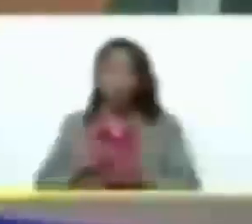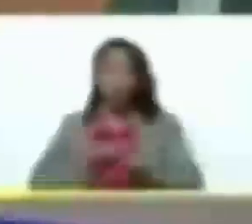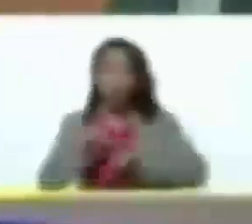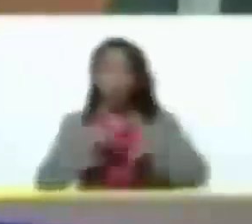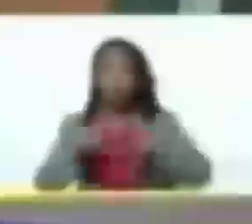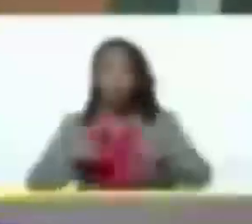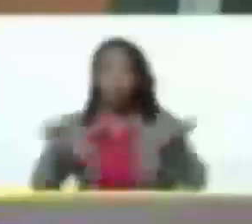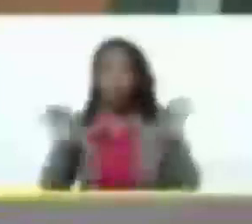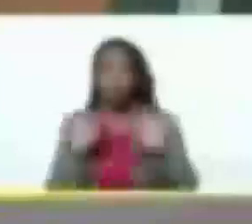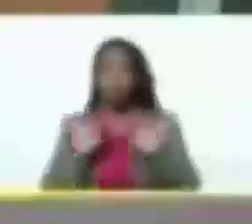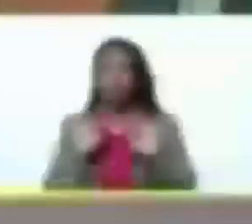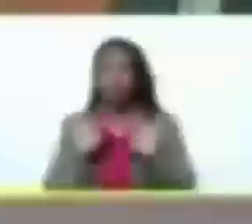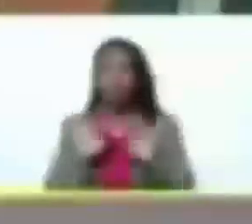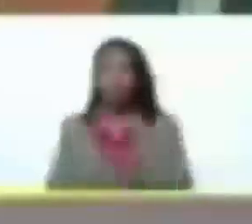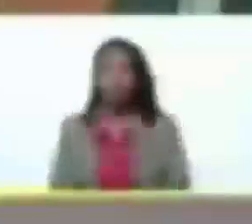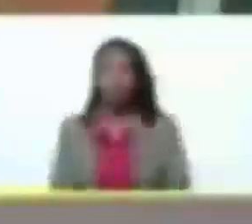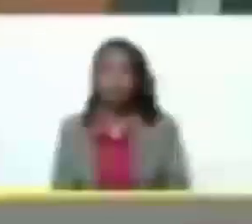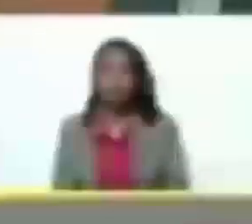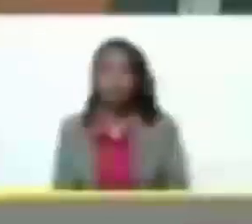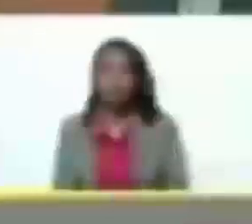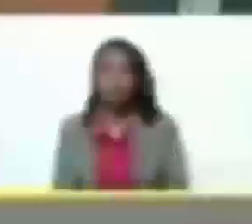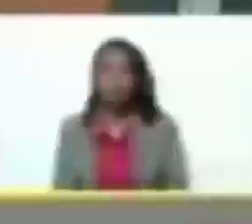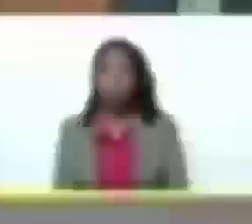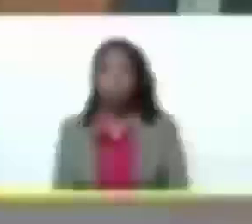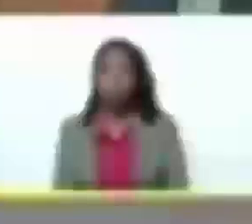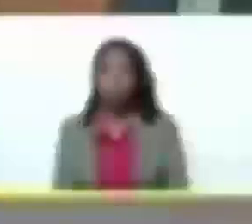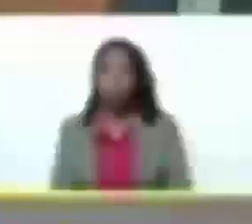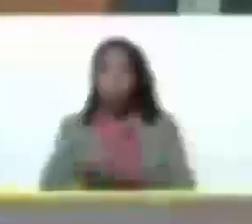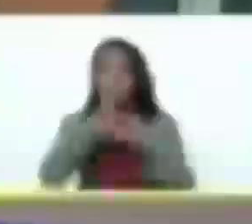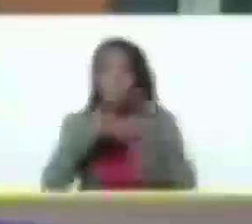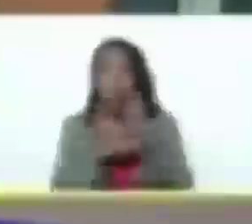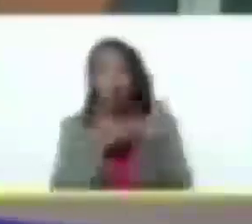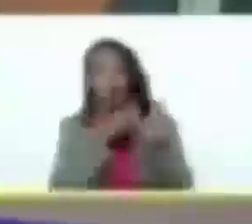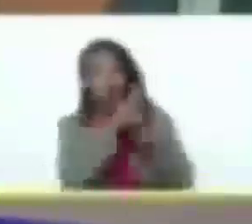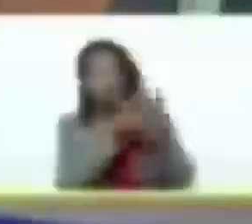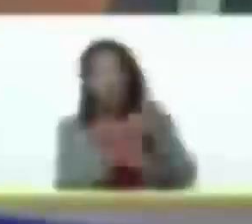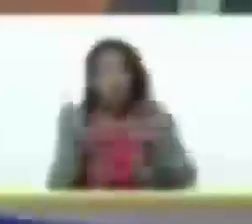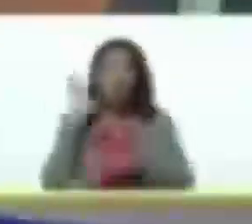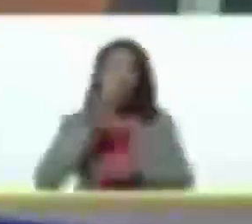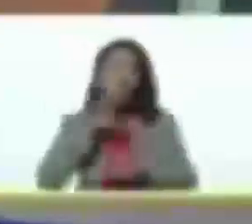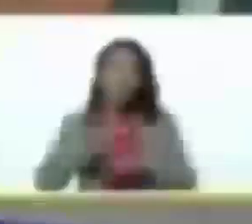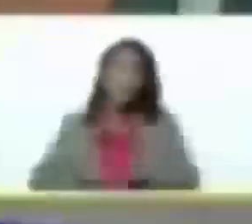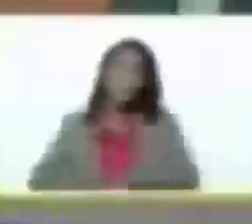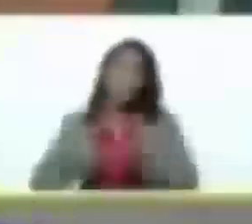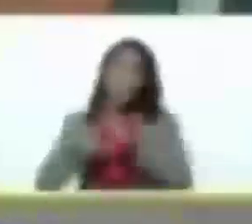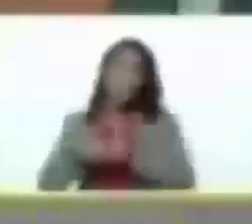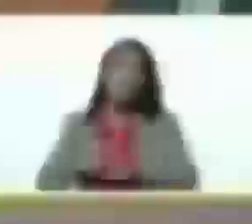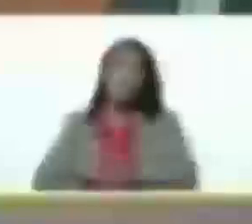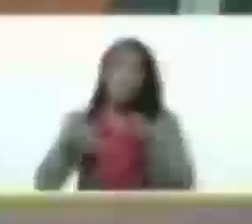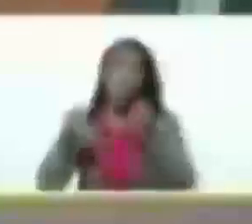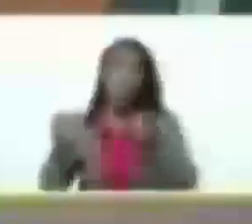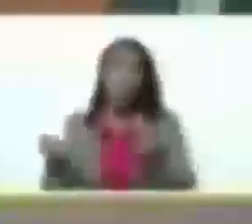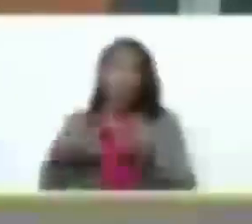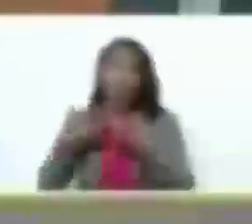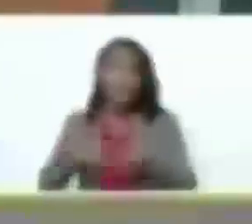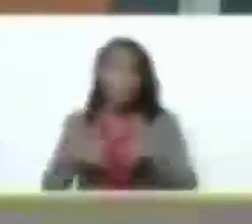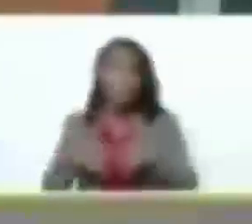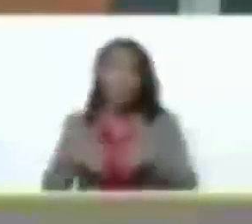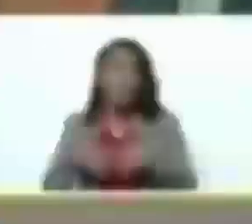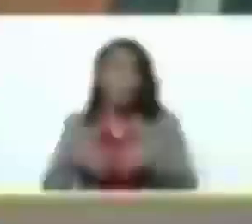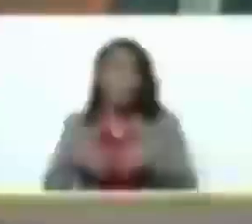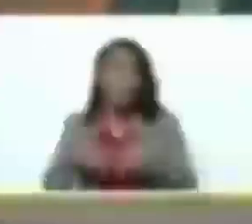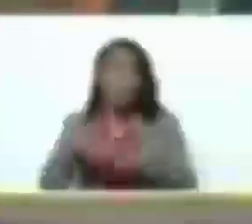el impuesto a la divisa de papel, ya viene. Eso está por allí y va a ser del 3%. Aquellos adoradores de